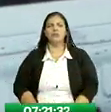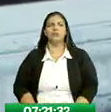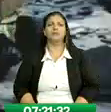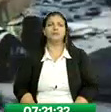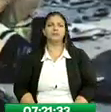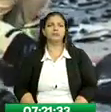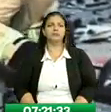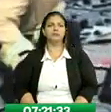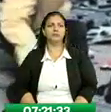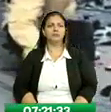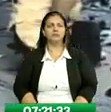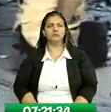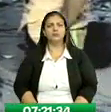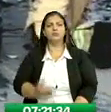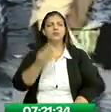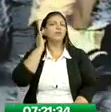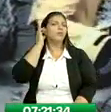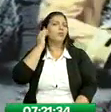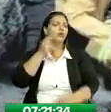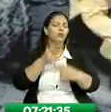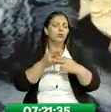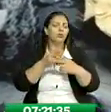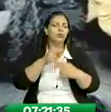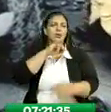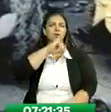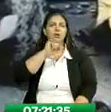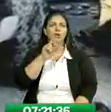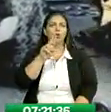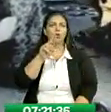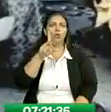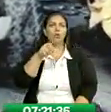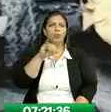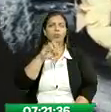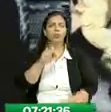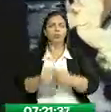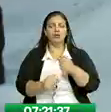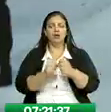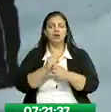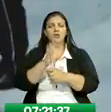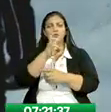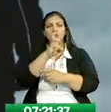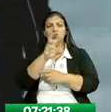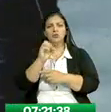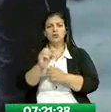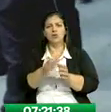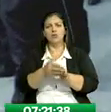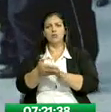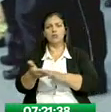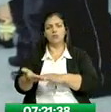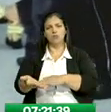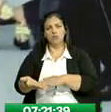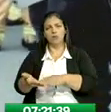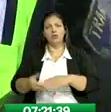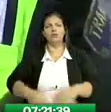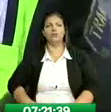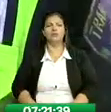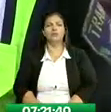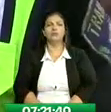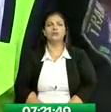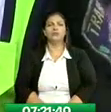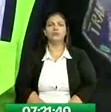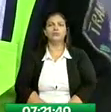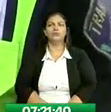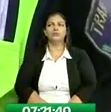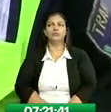Tenemos la señora Julia Caguana, de 60 años, también fallecida, y la persona de sexo